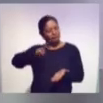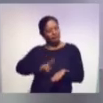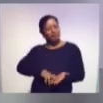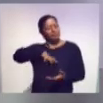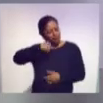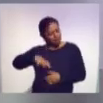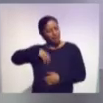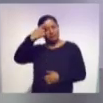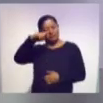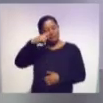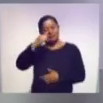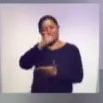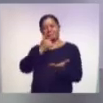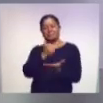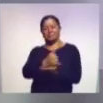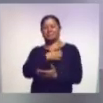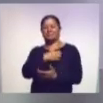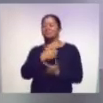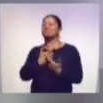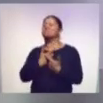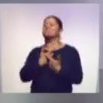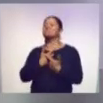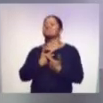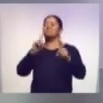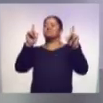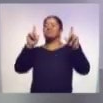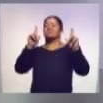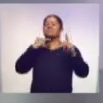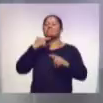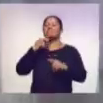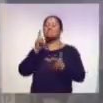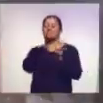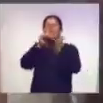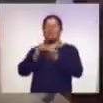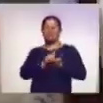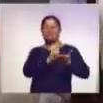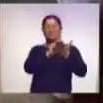mantener nuestra ciudad capital libre de basura durante las celebraciones decembrinas.